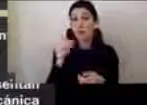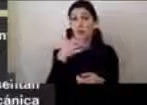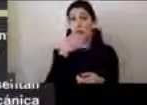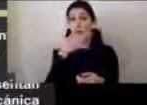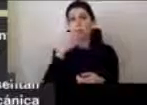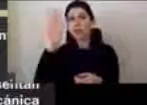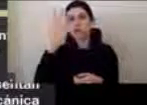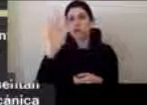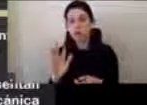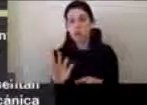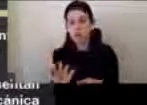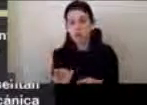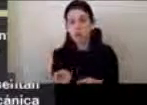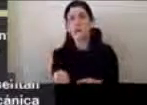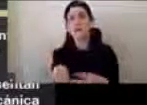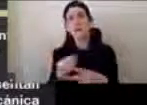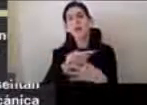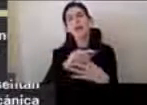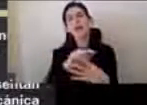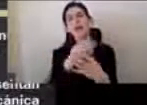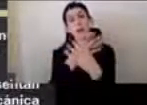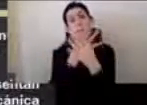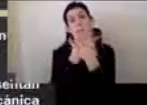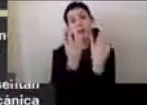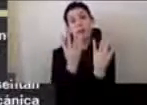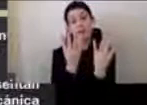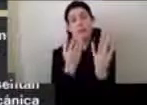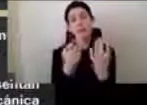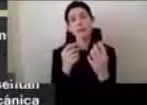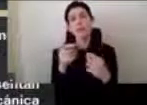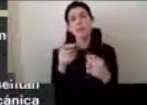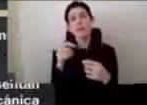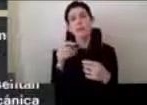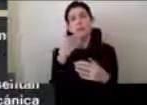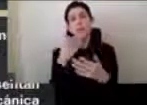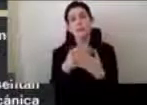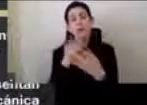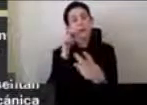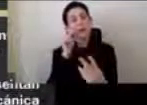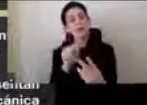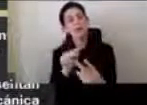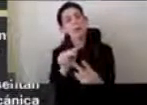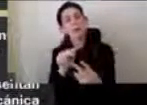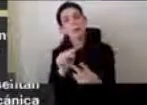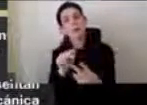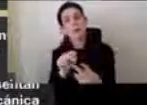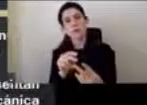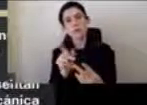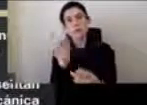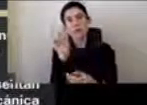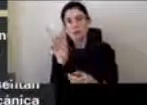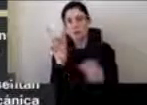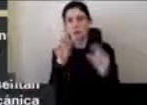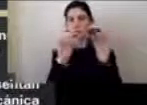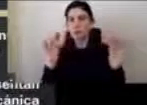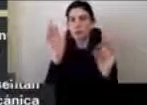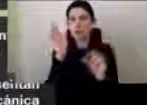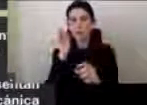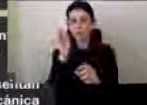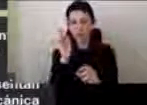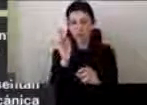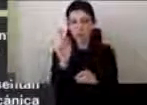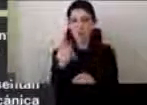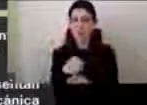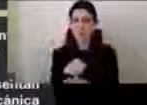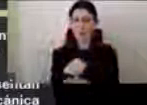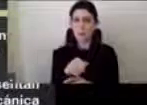lo hicieron pensar en un concepto, en una frase o en un sonido asociado a la imagen. En este juego se